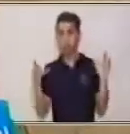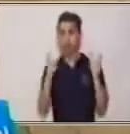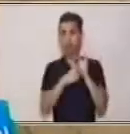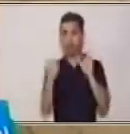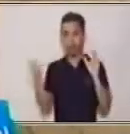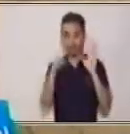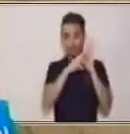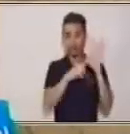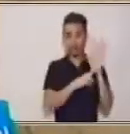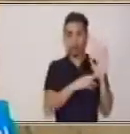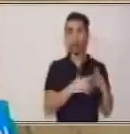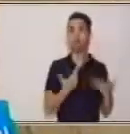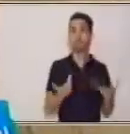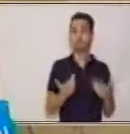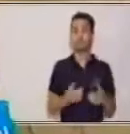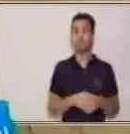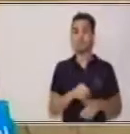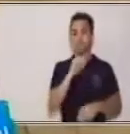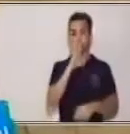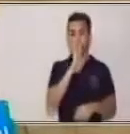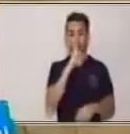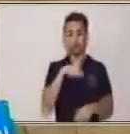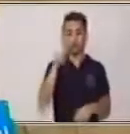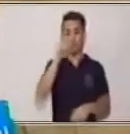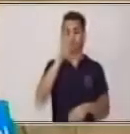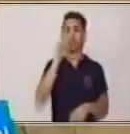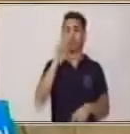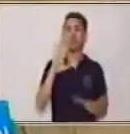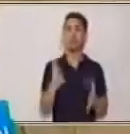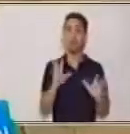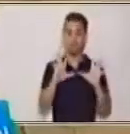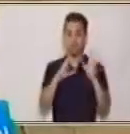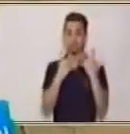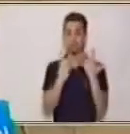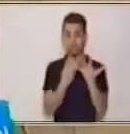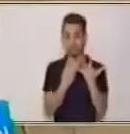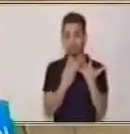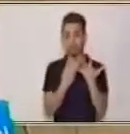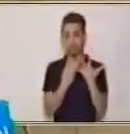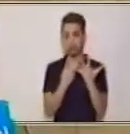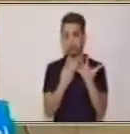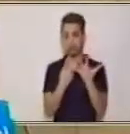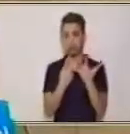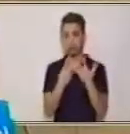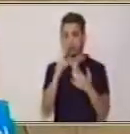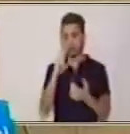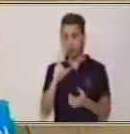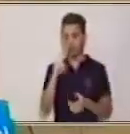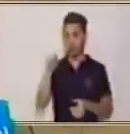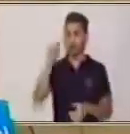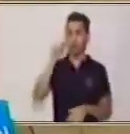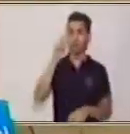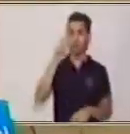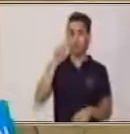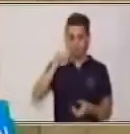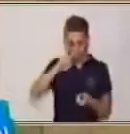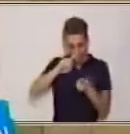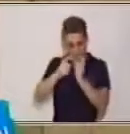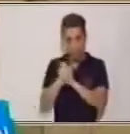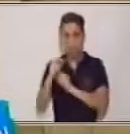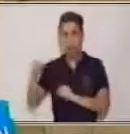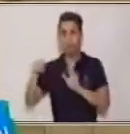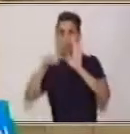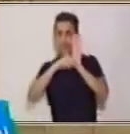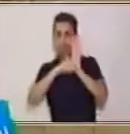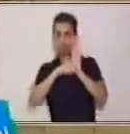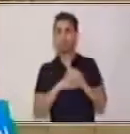esto. 4 al cuadrado, pues son 16, c al cuadrado. Ahora viene el cambio, miren, el signo menos. 2